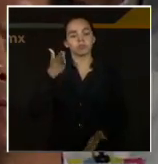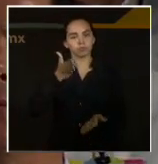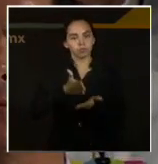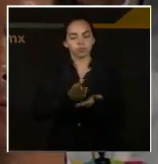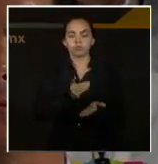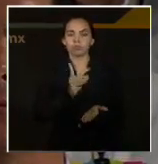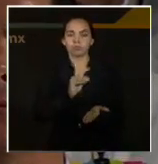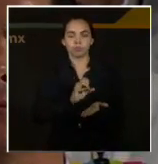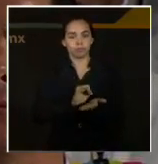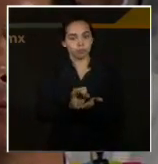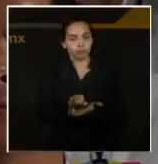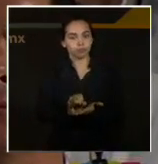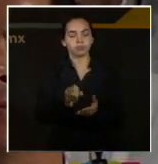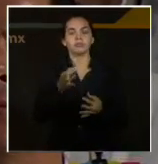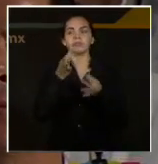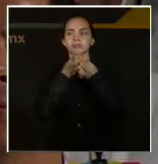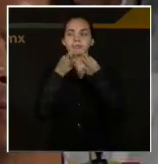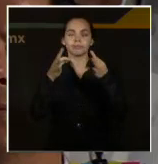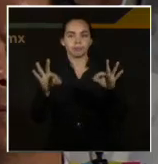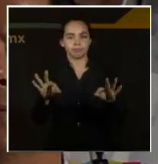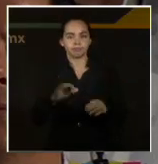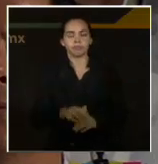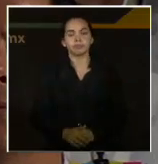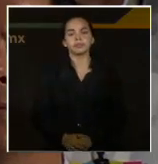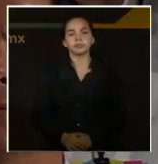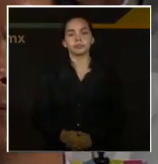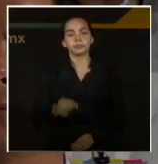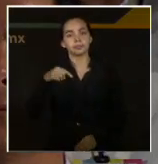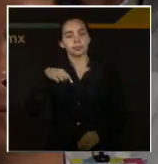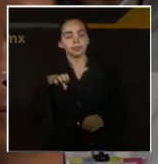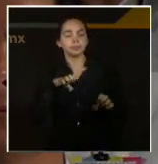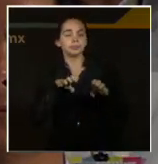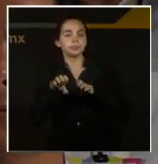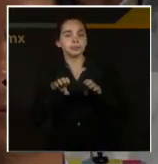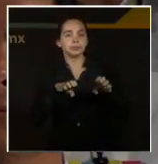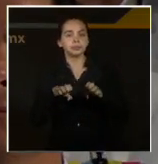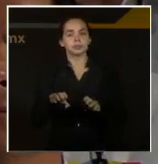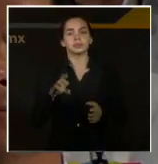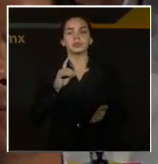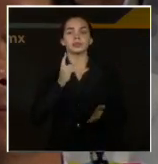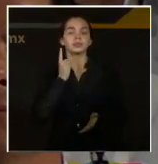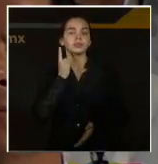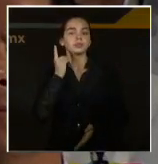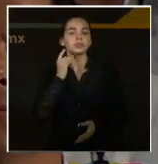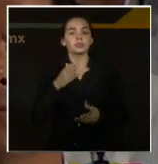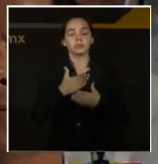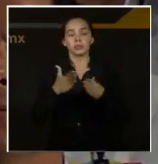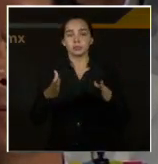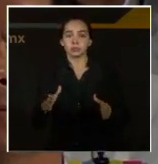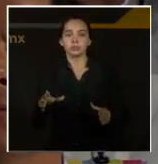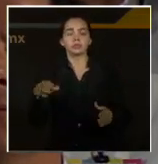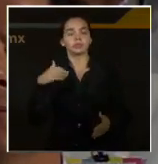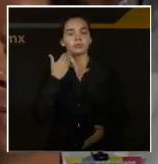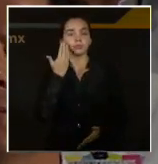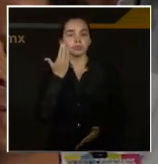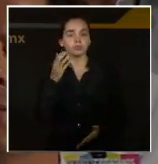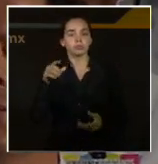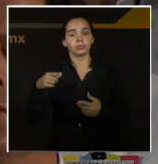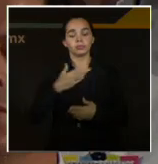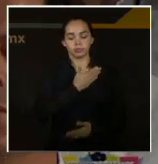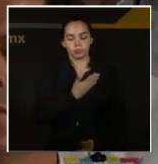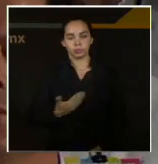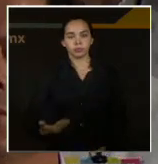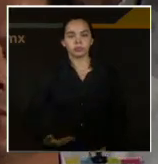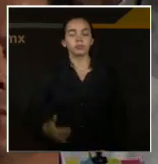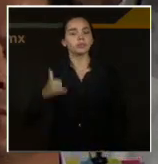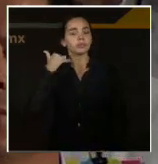decisión informada. En este ejercicio democrático se abre la oportunidad de quienes aspiran a gobernar